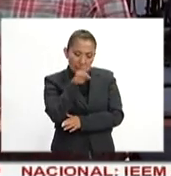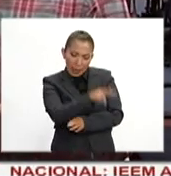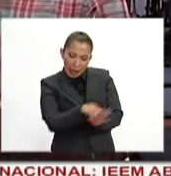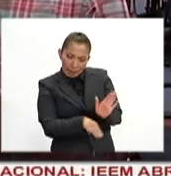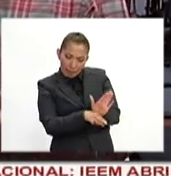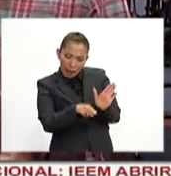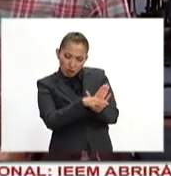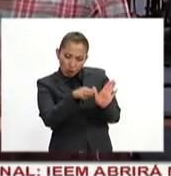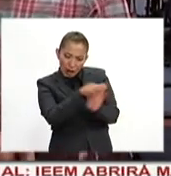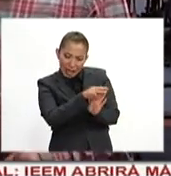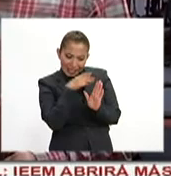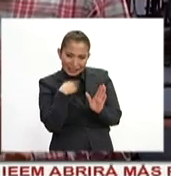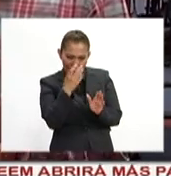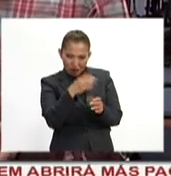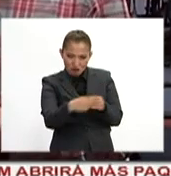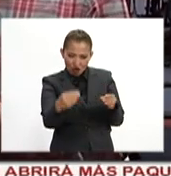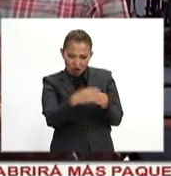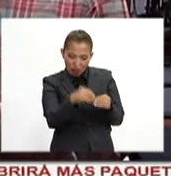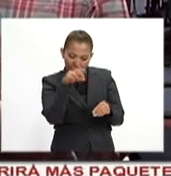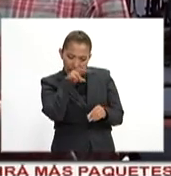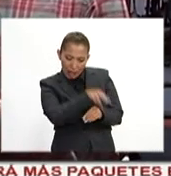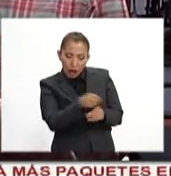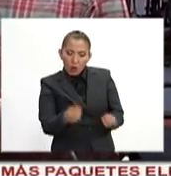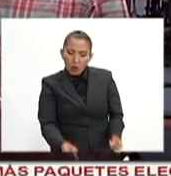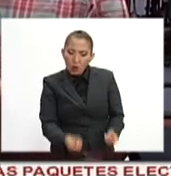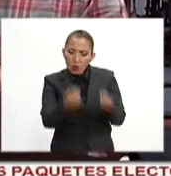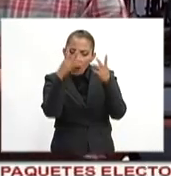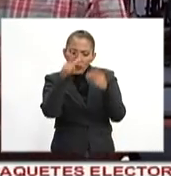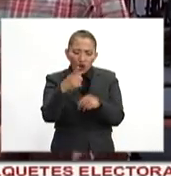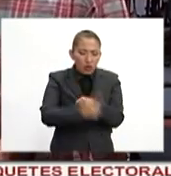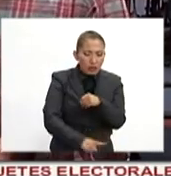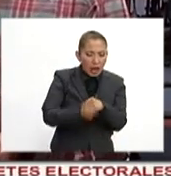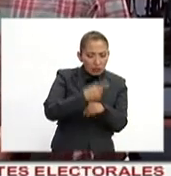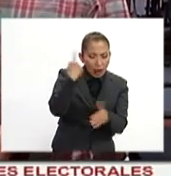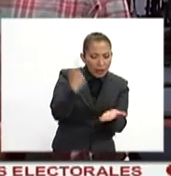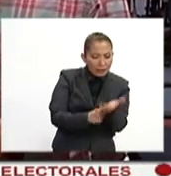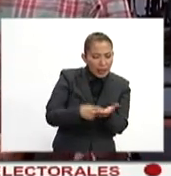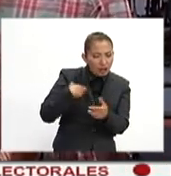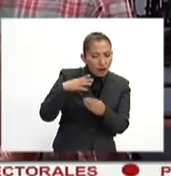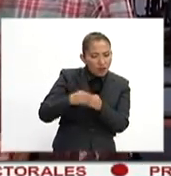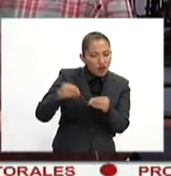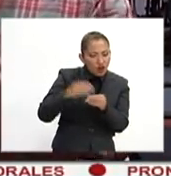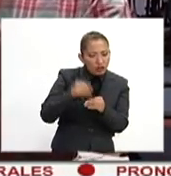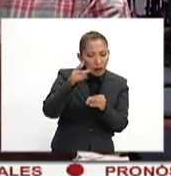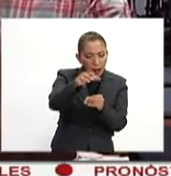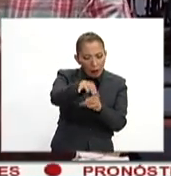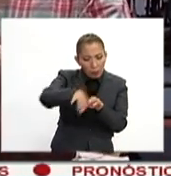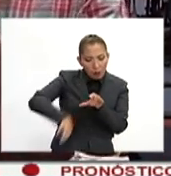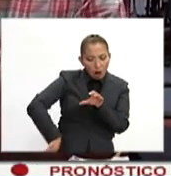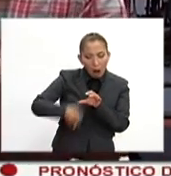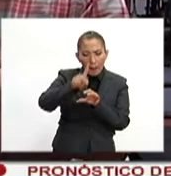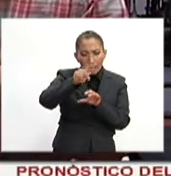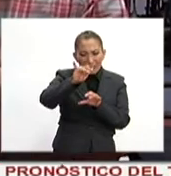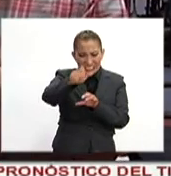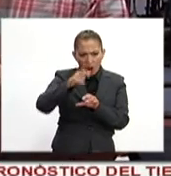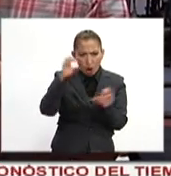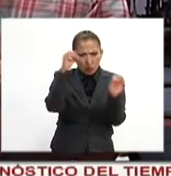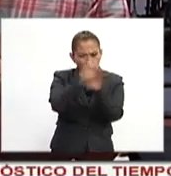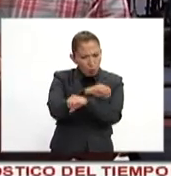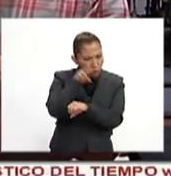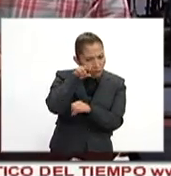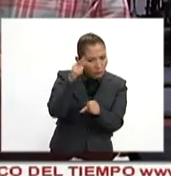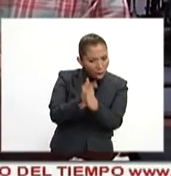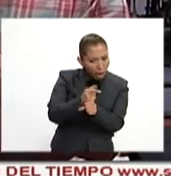grado de madurez que puede tener, la cantidad de daño que puede tener el fruto, y este daño se ve como píxeles más oscuros